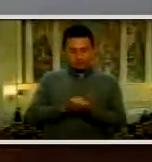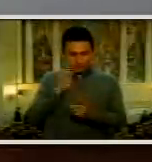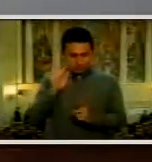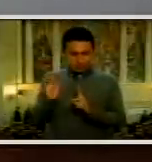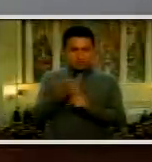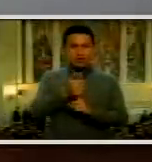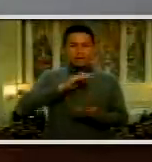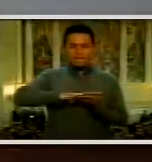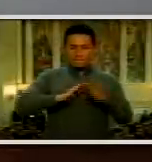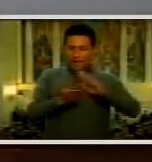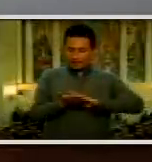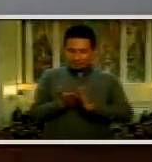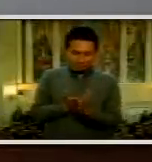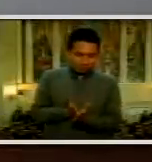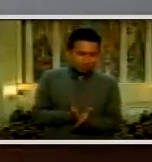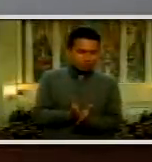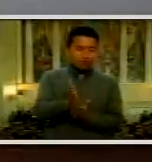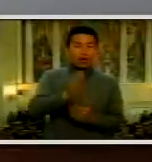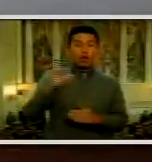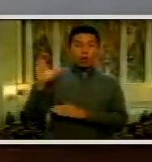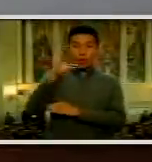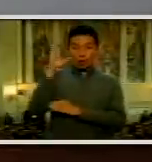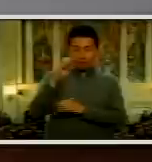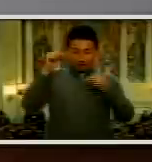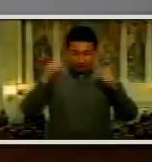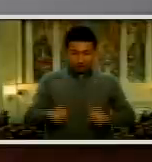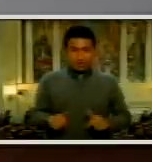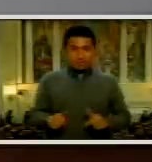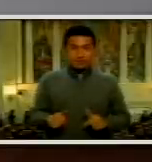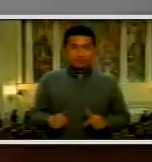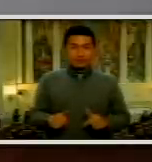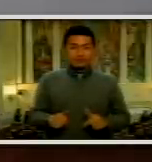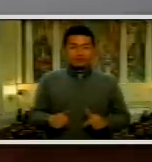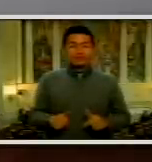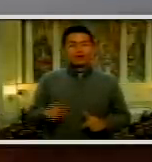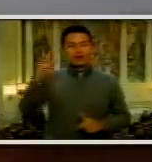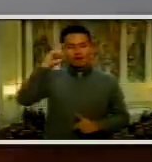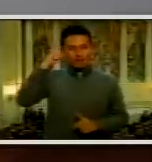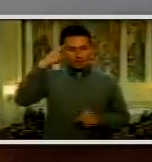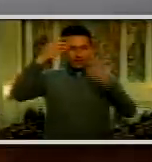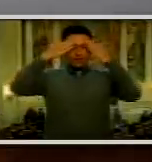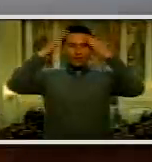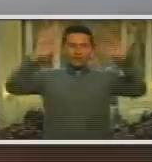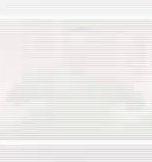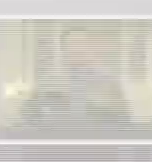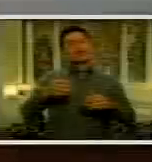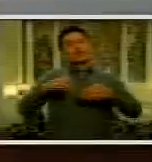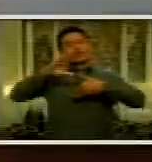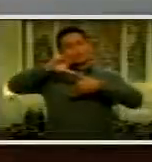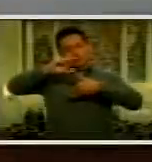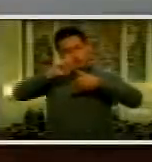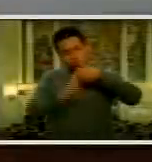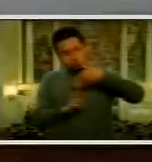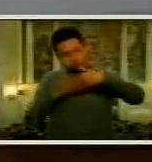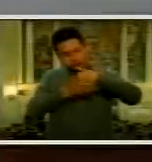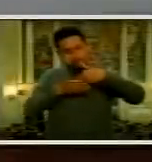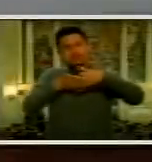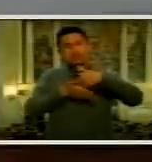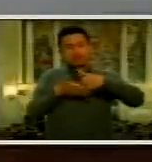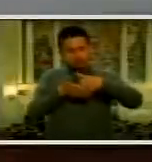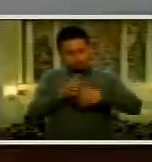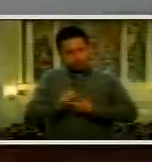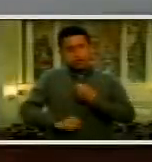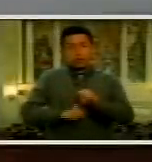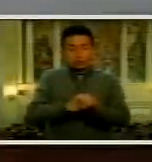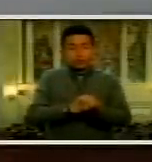una paz sostenible en Colombia con un gobierno democrático en Venezuela. Además, el pueblo